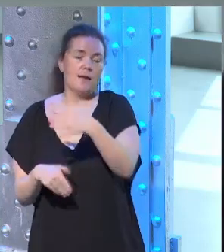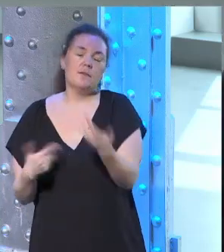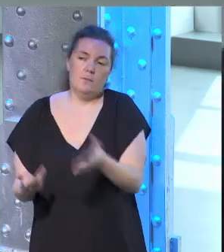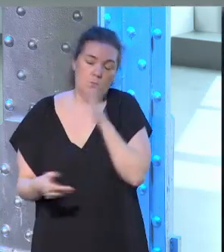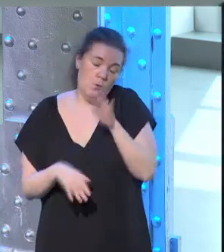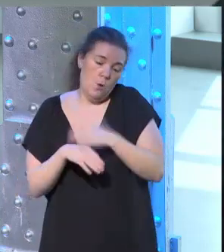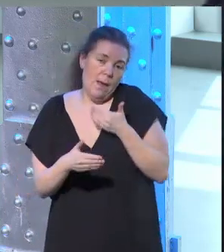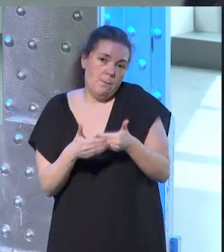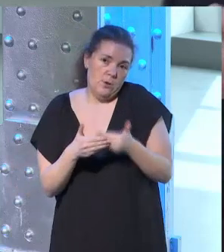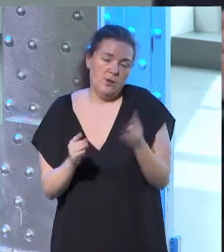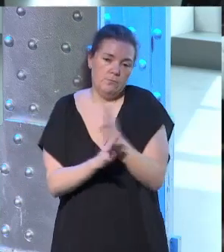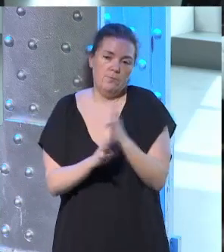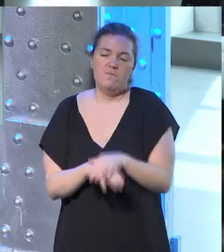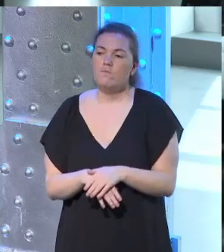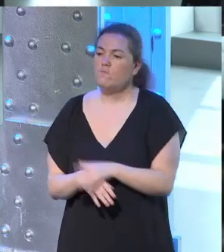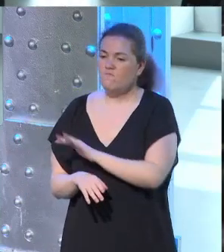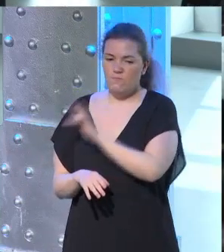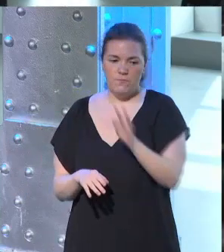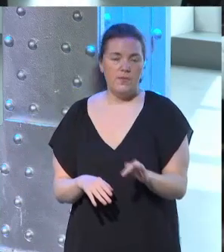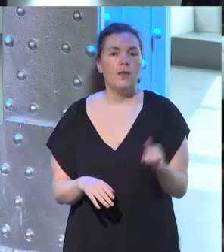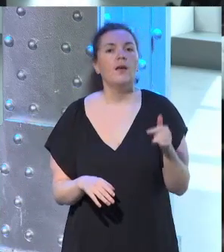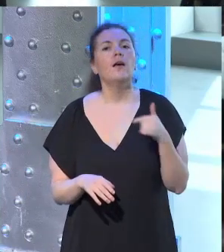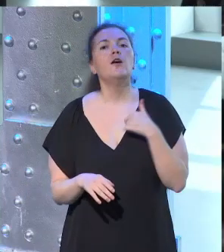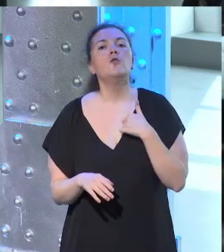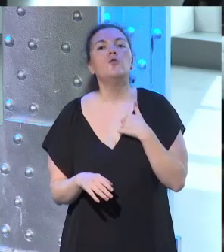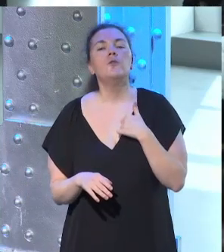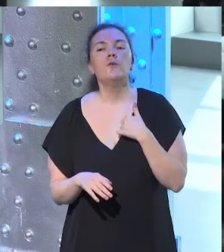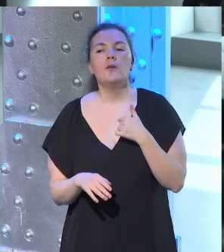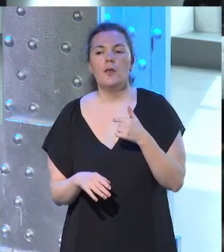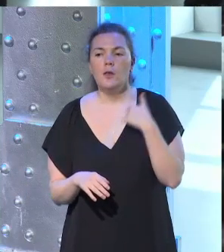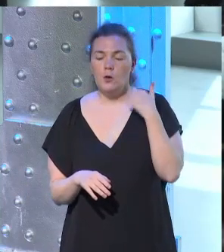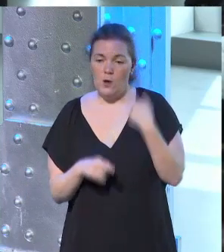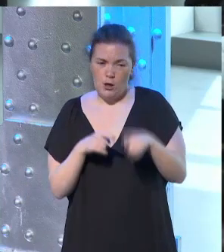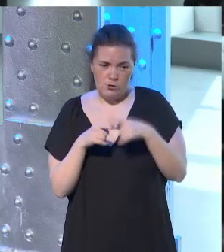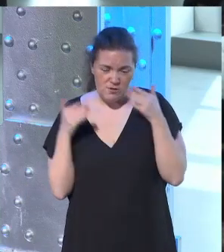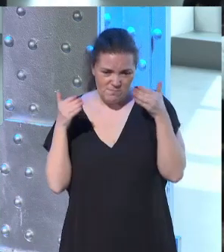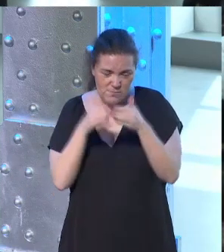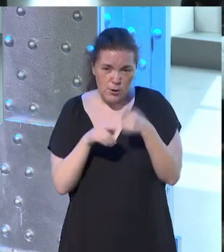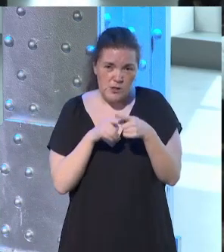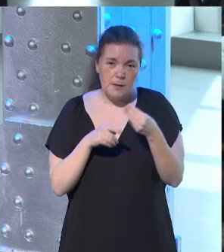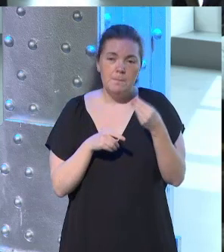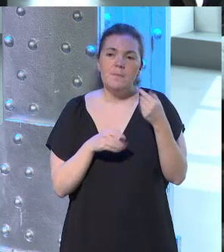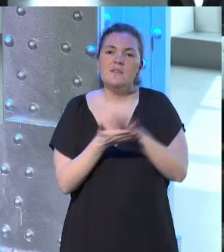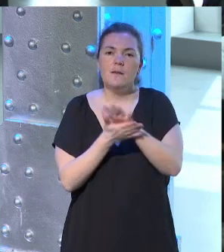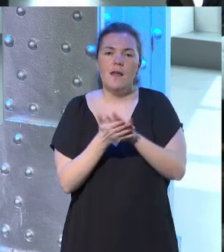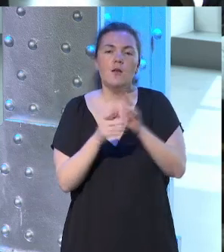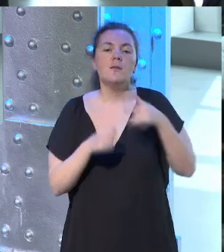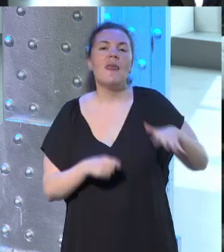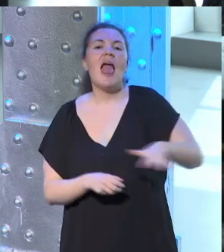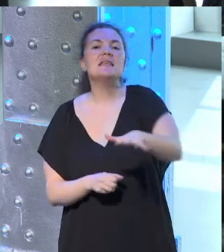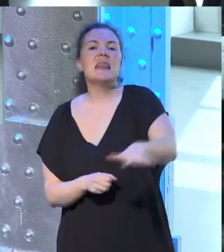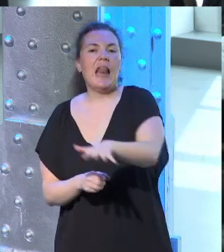Vale. Carlos, con brevedad, por favor, adelante. Bien, oye, tenía una segunda transparencia que es para focalizar una cosa que se han hablado aquí y es escenarios. Yo creo